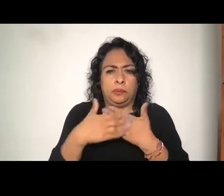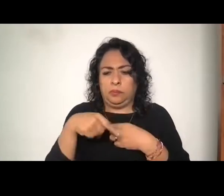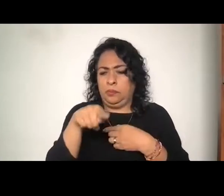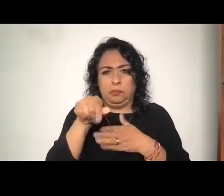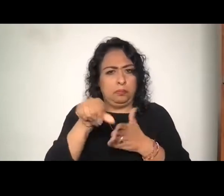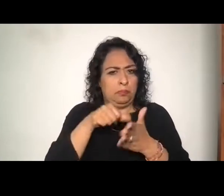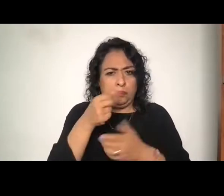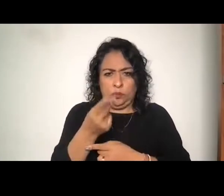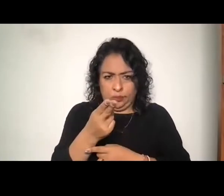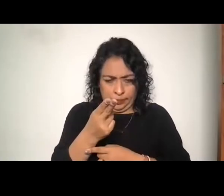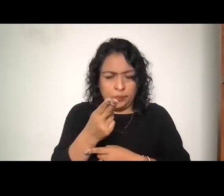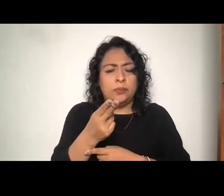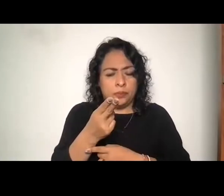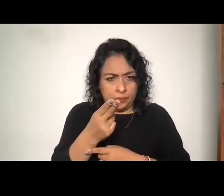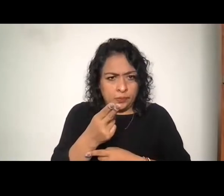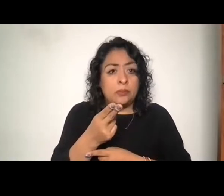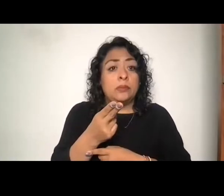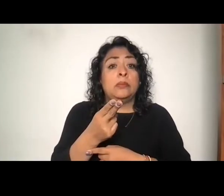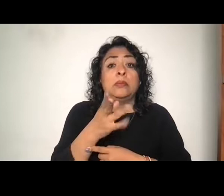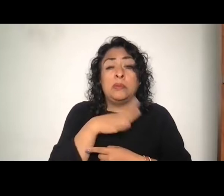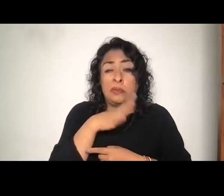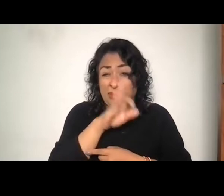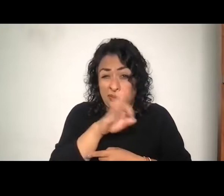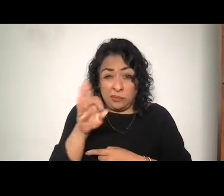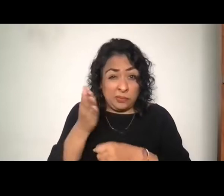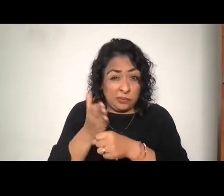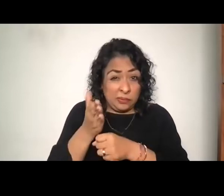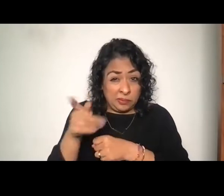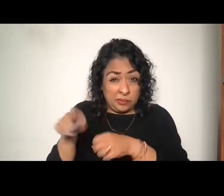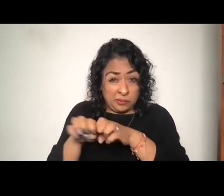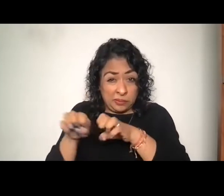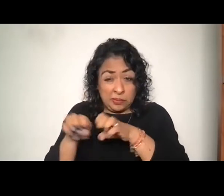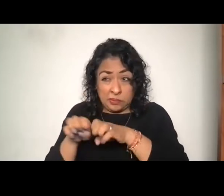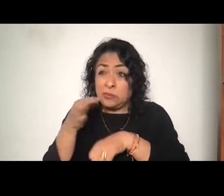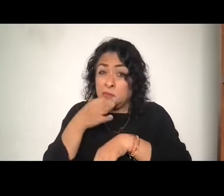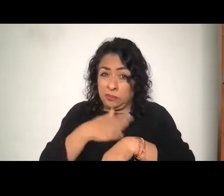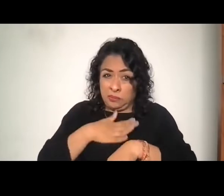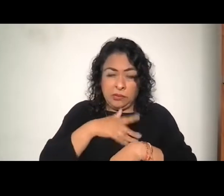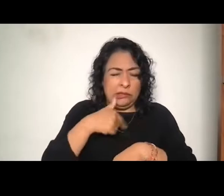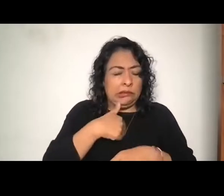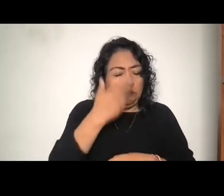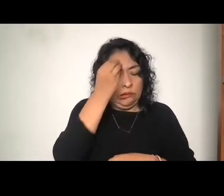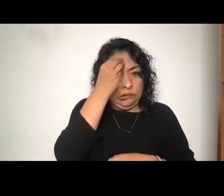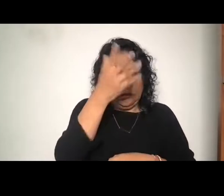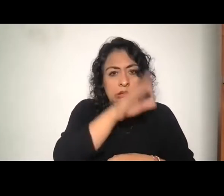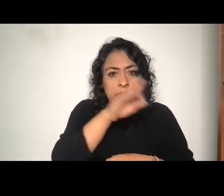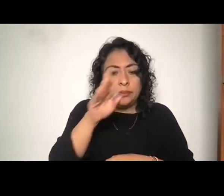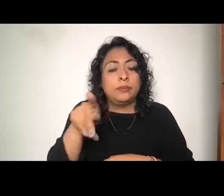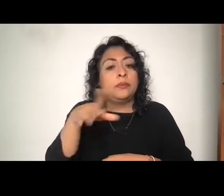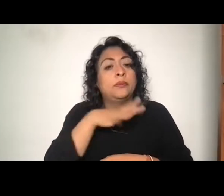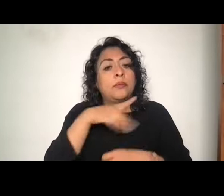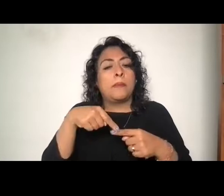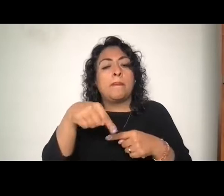mes. Si tienen la fecha ahora, parte del equipo nos la dice de una vez, yo no la recuerdo, pero vamos a tener